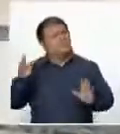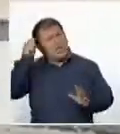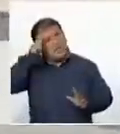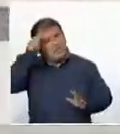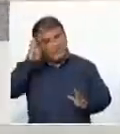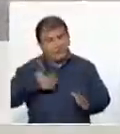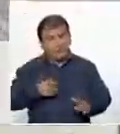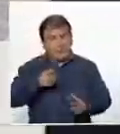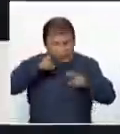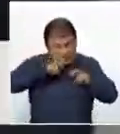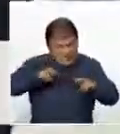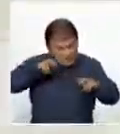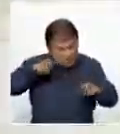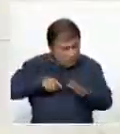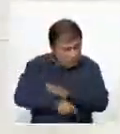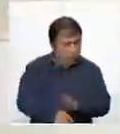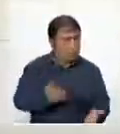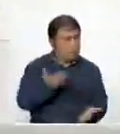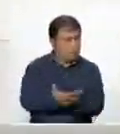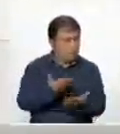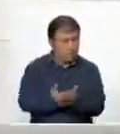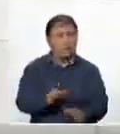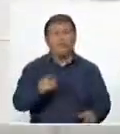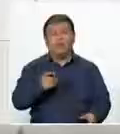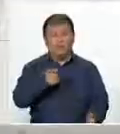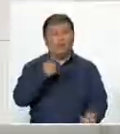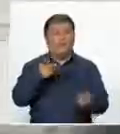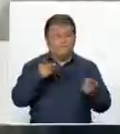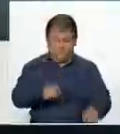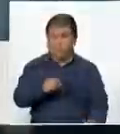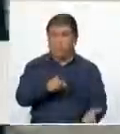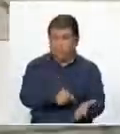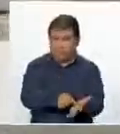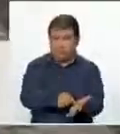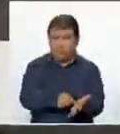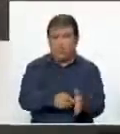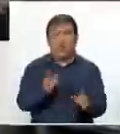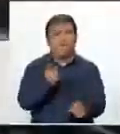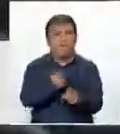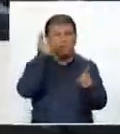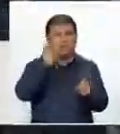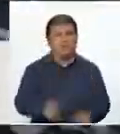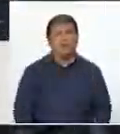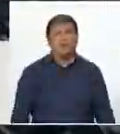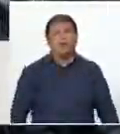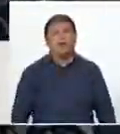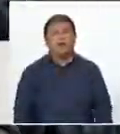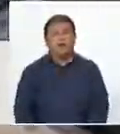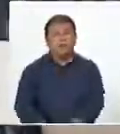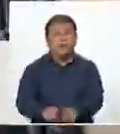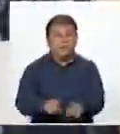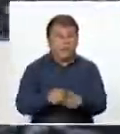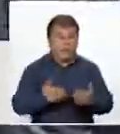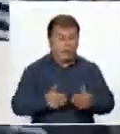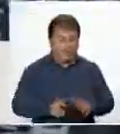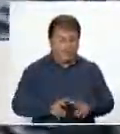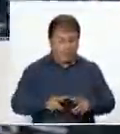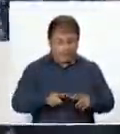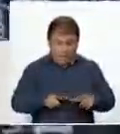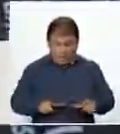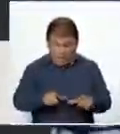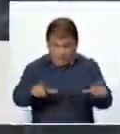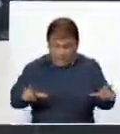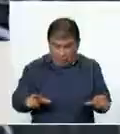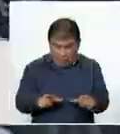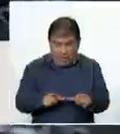sino realmente investigar y de ahí decir, bueno, sucedió esto, ¿no? Así es, ahora incluso se ha ampliado la zona